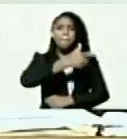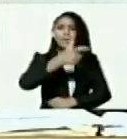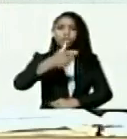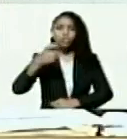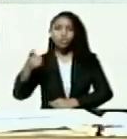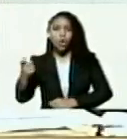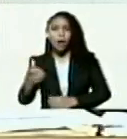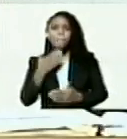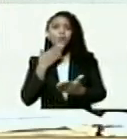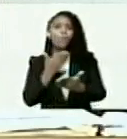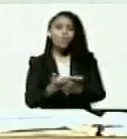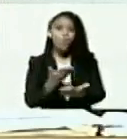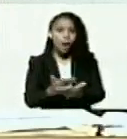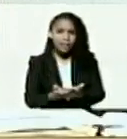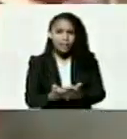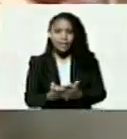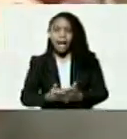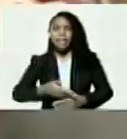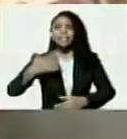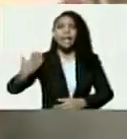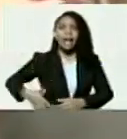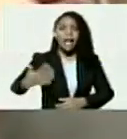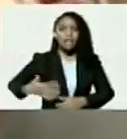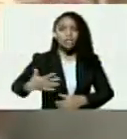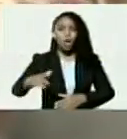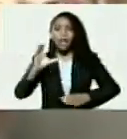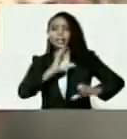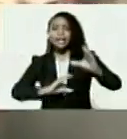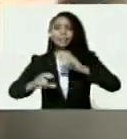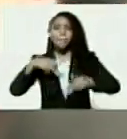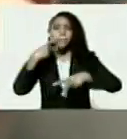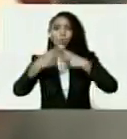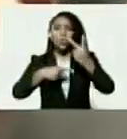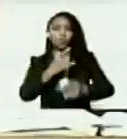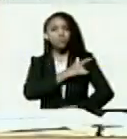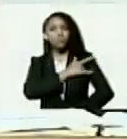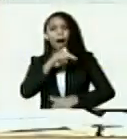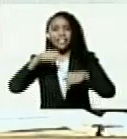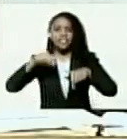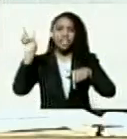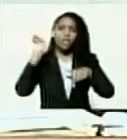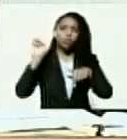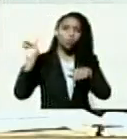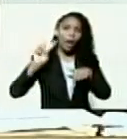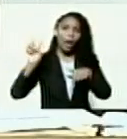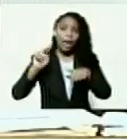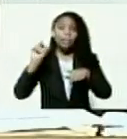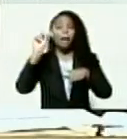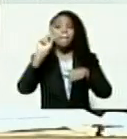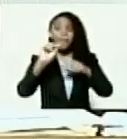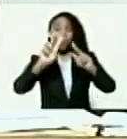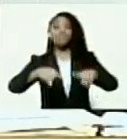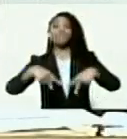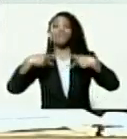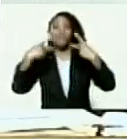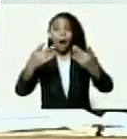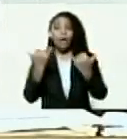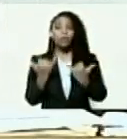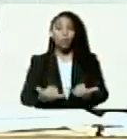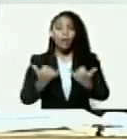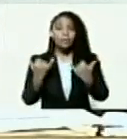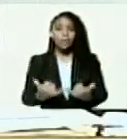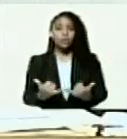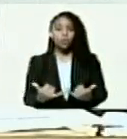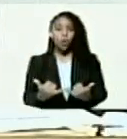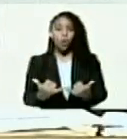los propuestos por las Facultades de Derecho y Ciencias Políticas de las universidades venezolanas, también renovó parcialmente